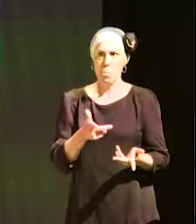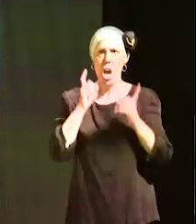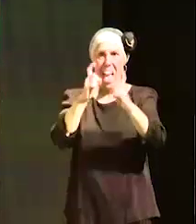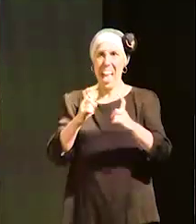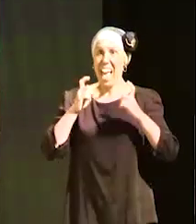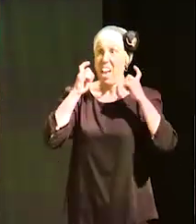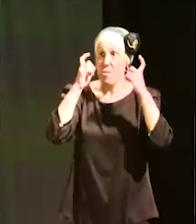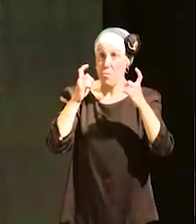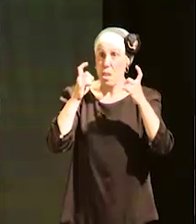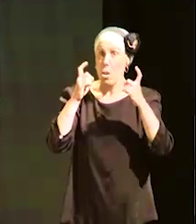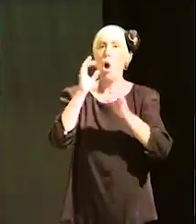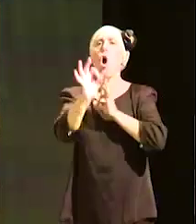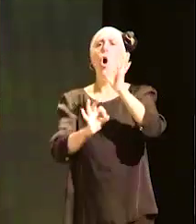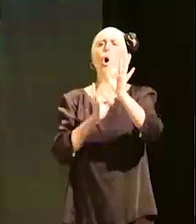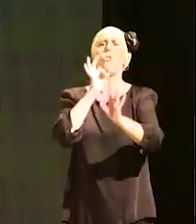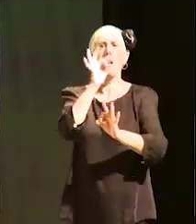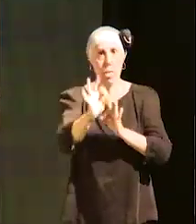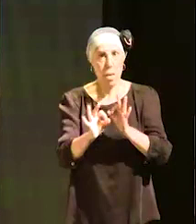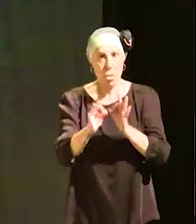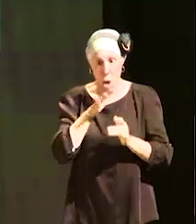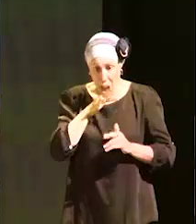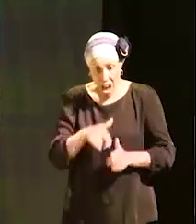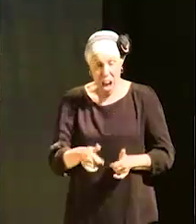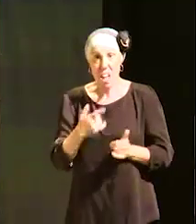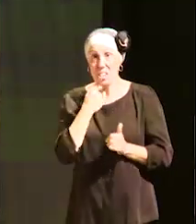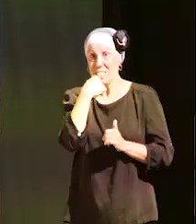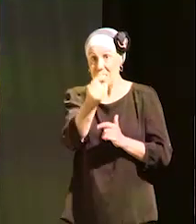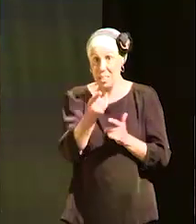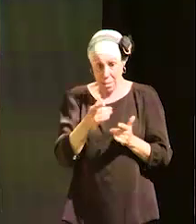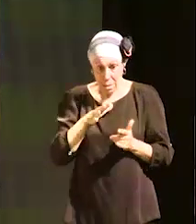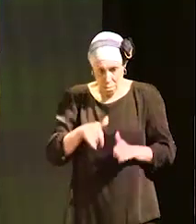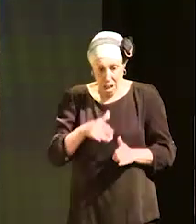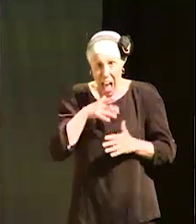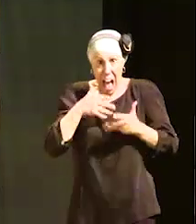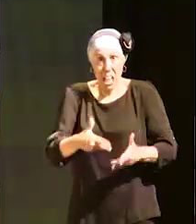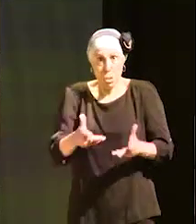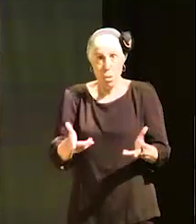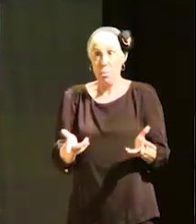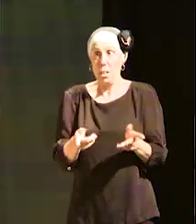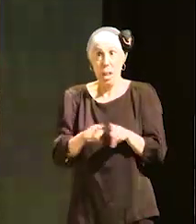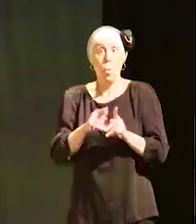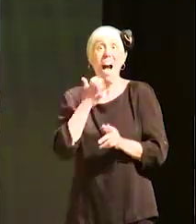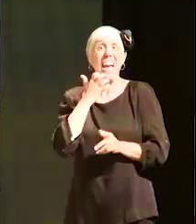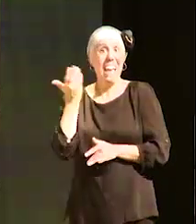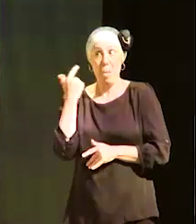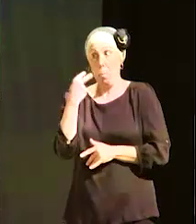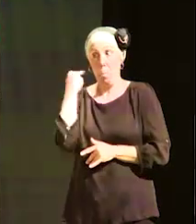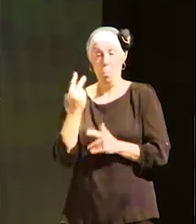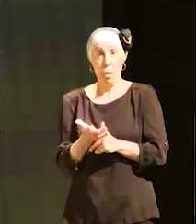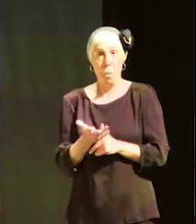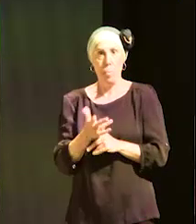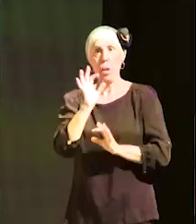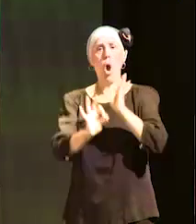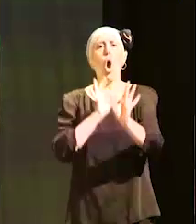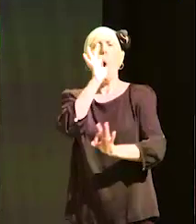esfuerzos sino organización ahorita yo le diría que en este momento con un poco con los ejemplos que cité la organización